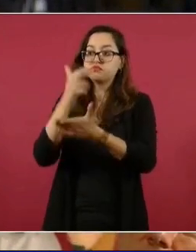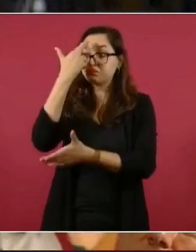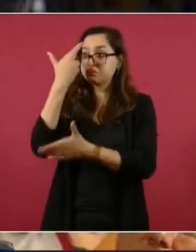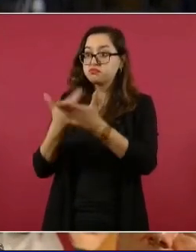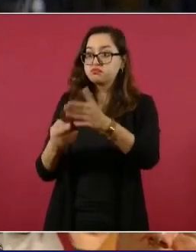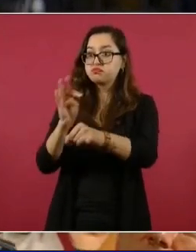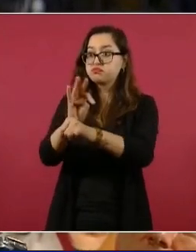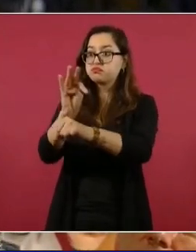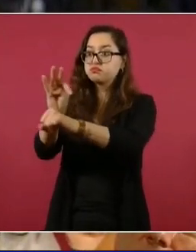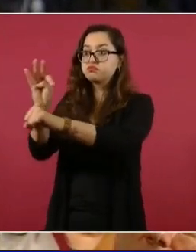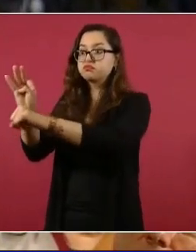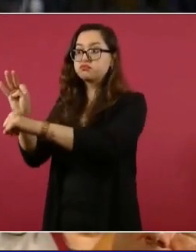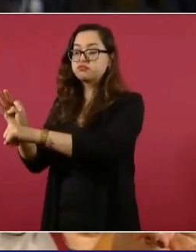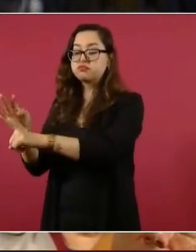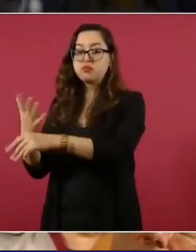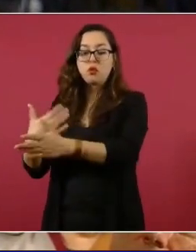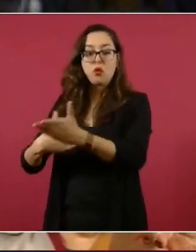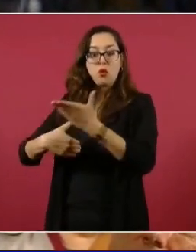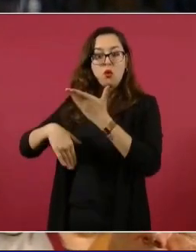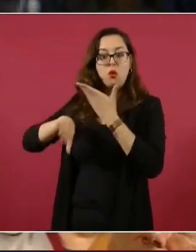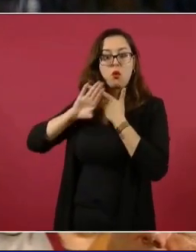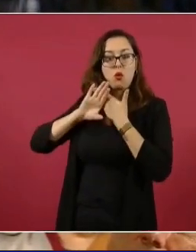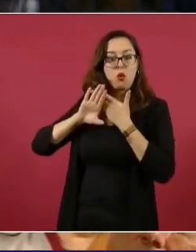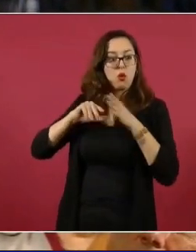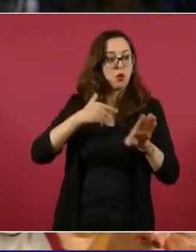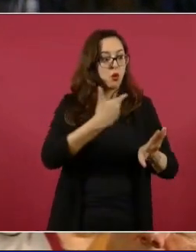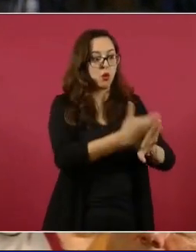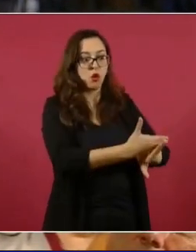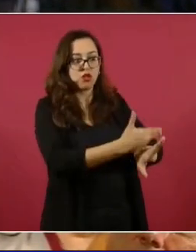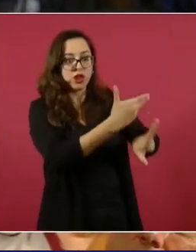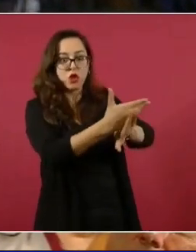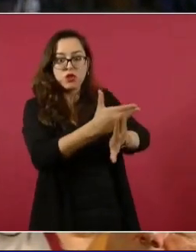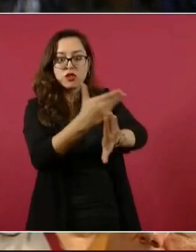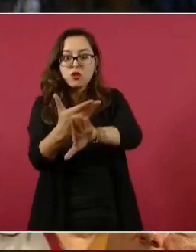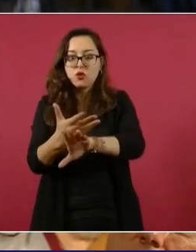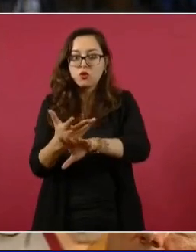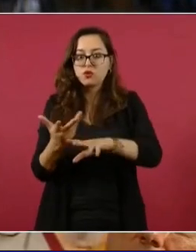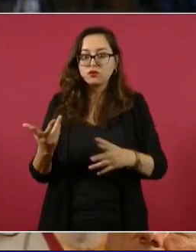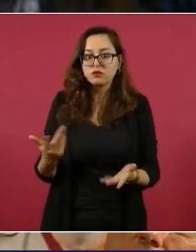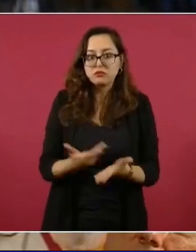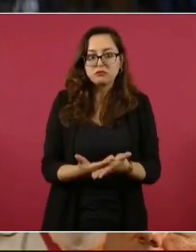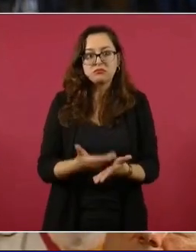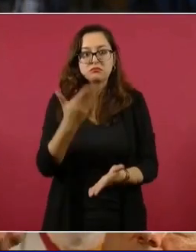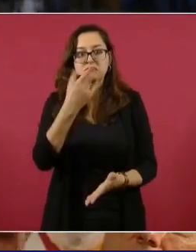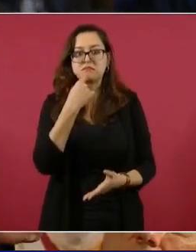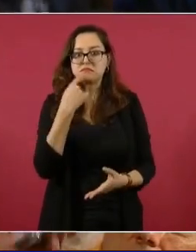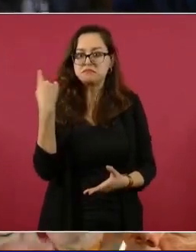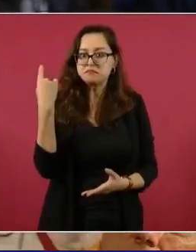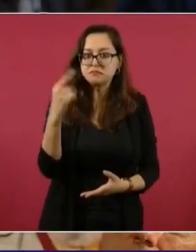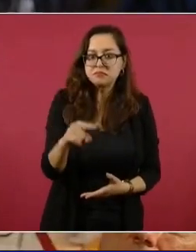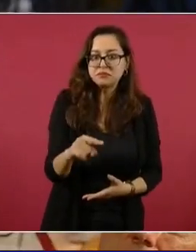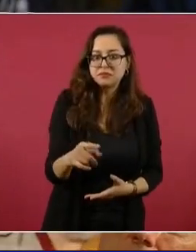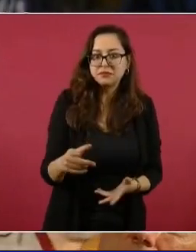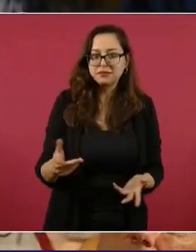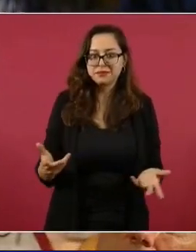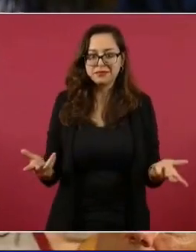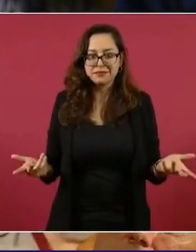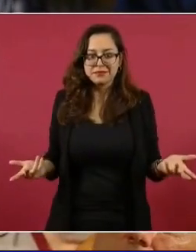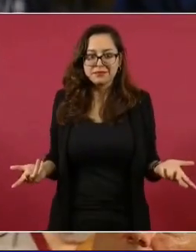¿No sería absurdo pensar, dadas las circunstancias, que